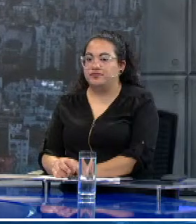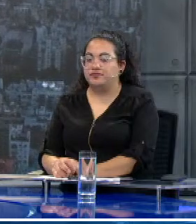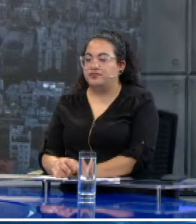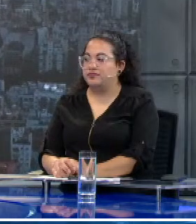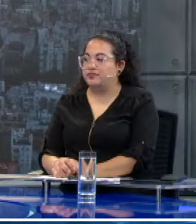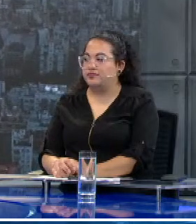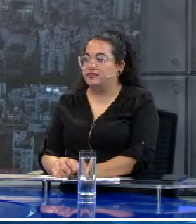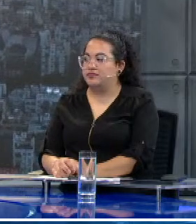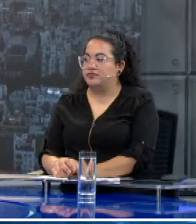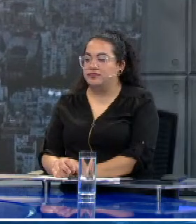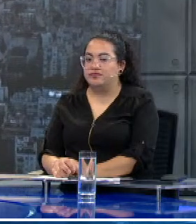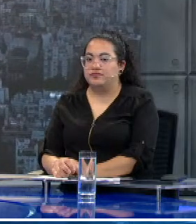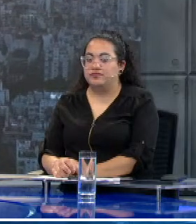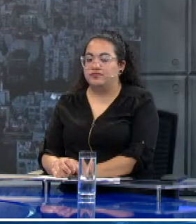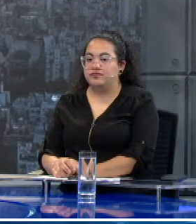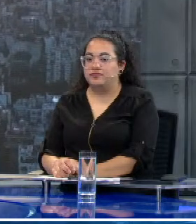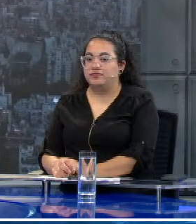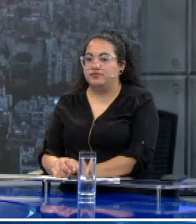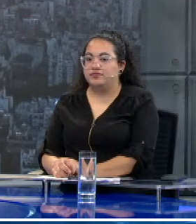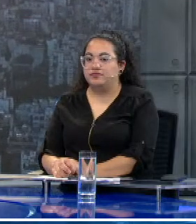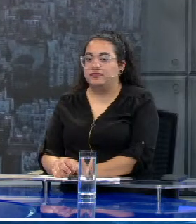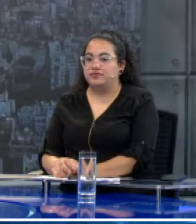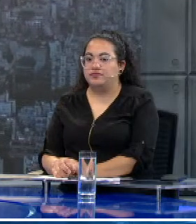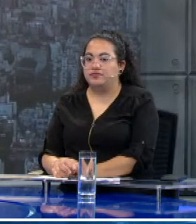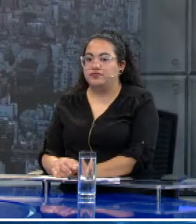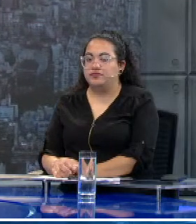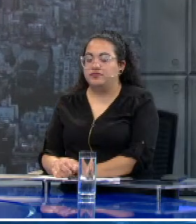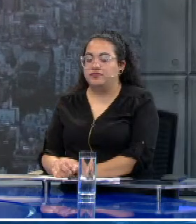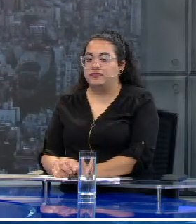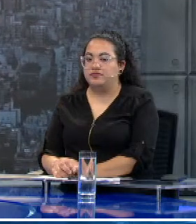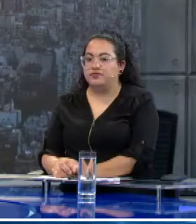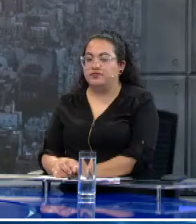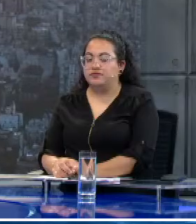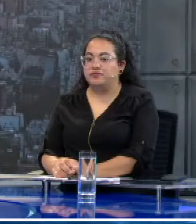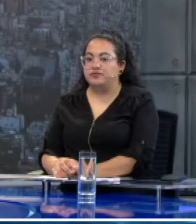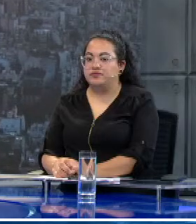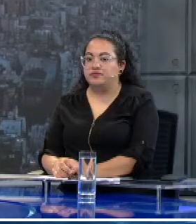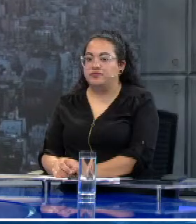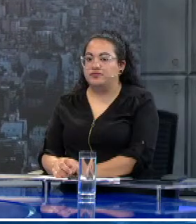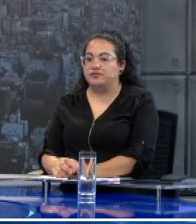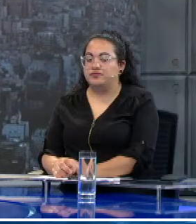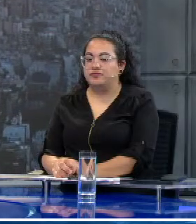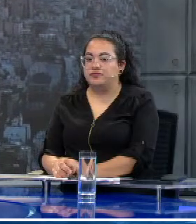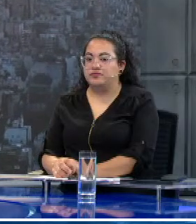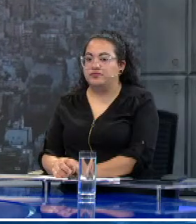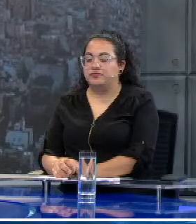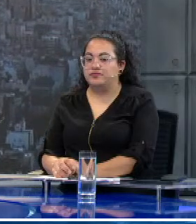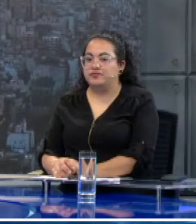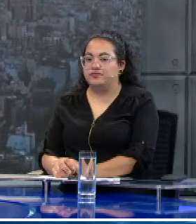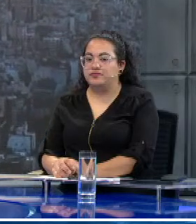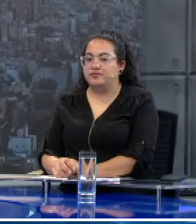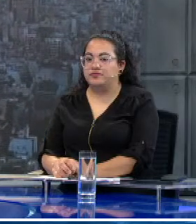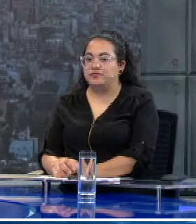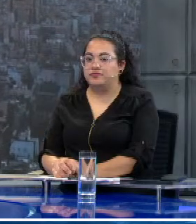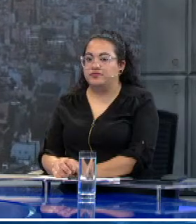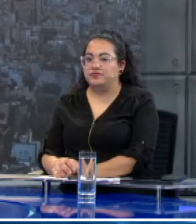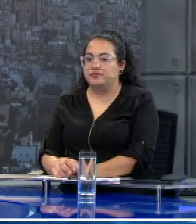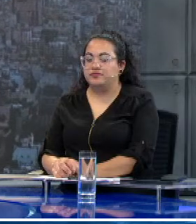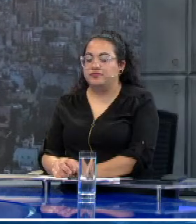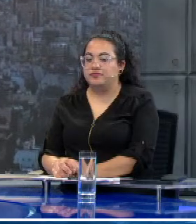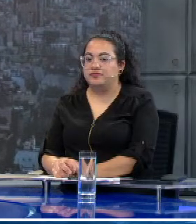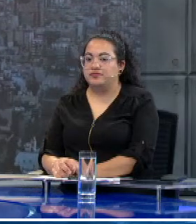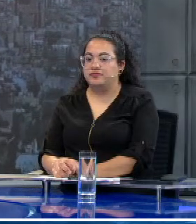el papa que resulte electo en el próximo cónclave, de qué edad es